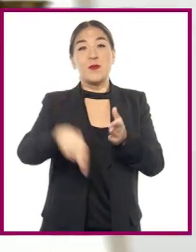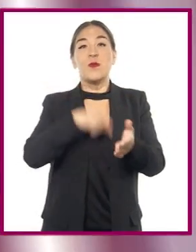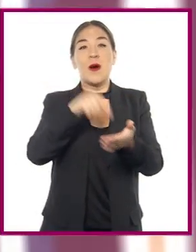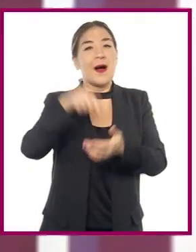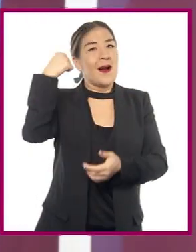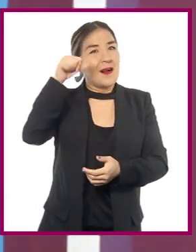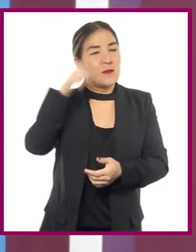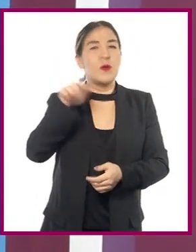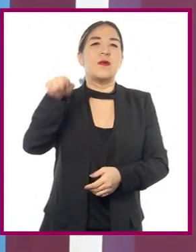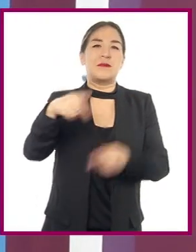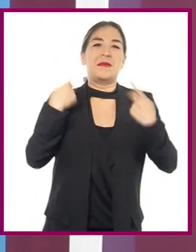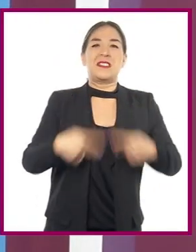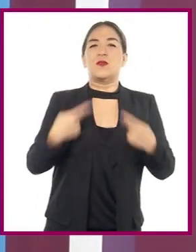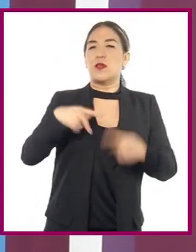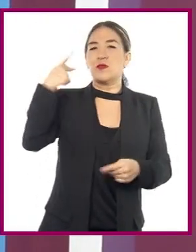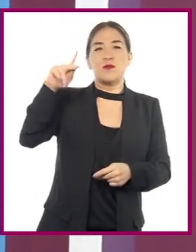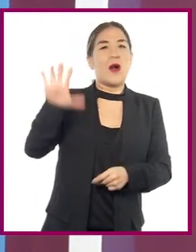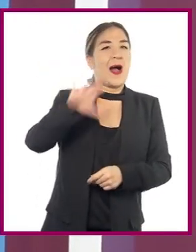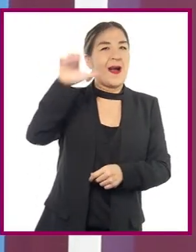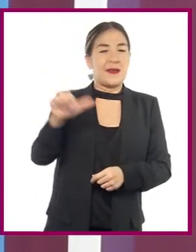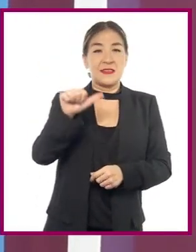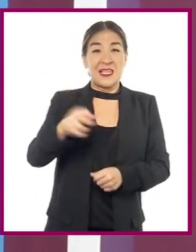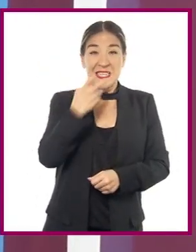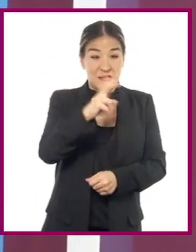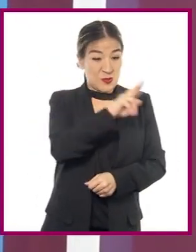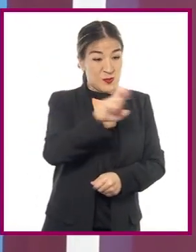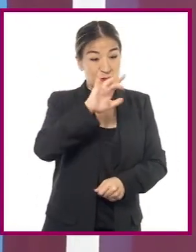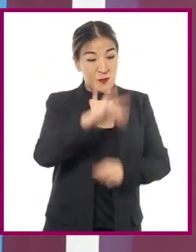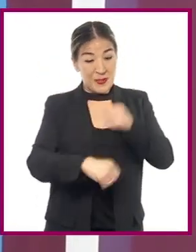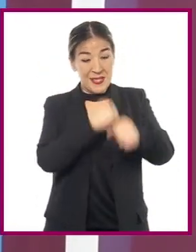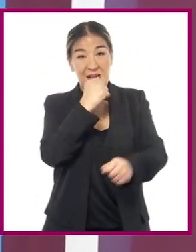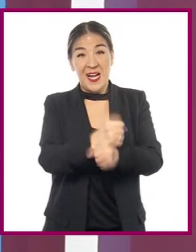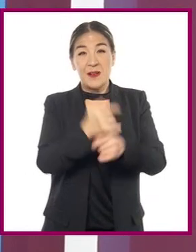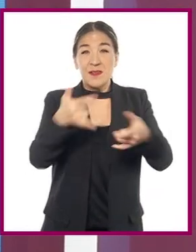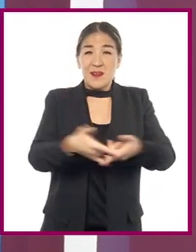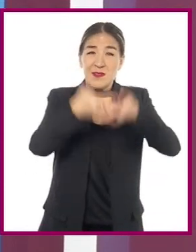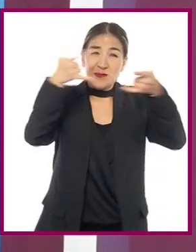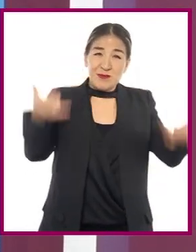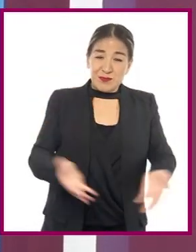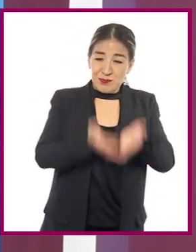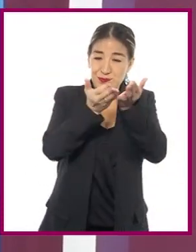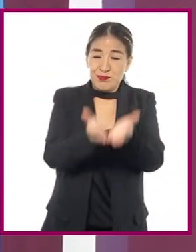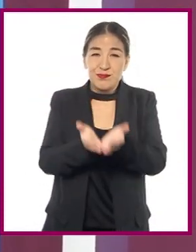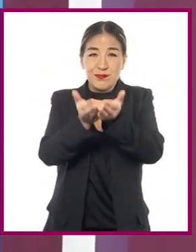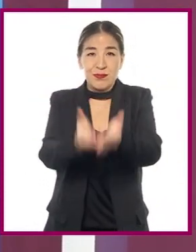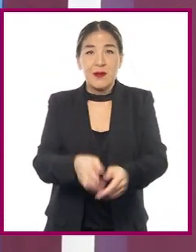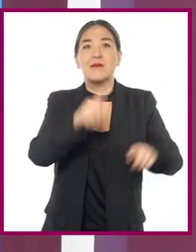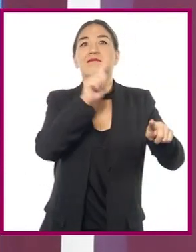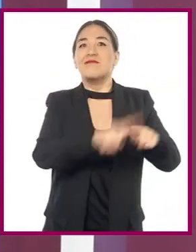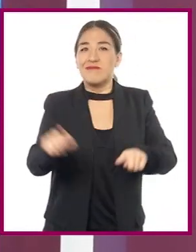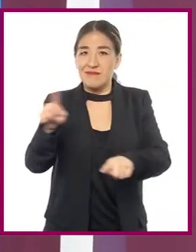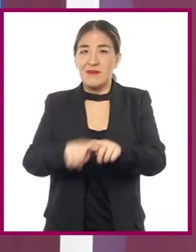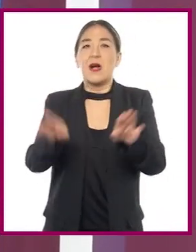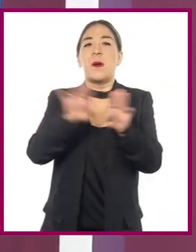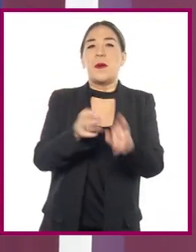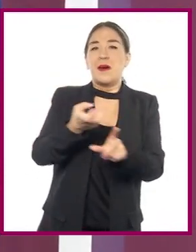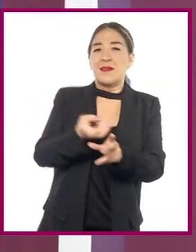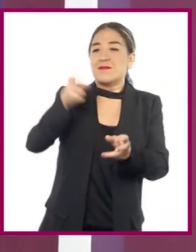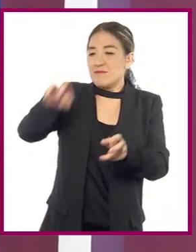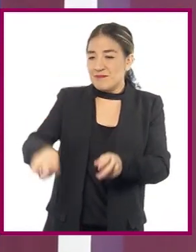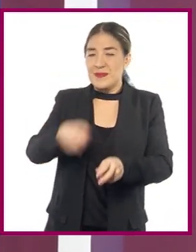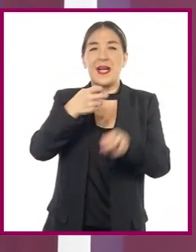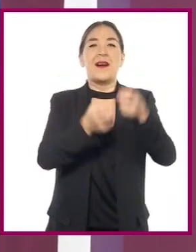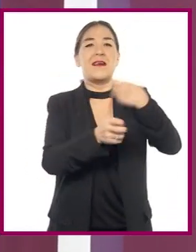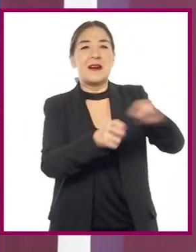asiático. En sus 250 años de historia, estuvo constituida por diversas embarcaciones como el San